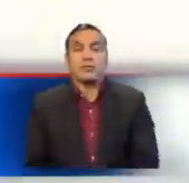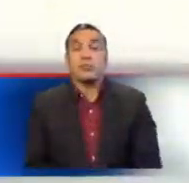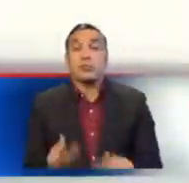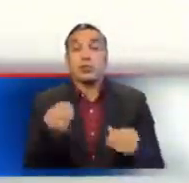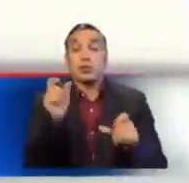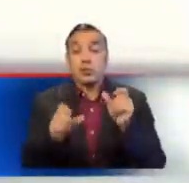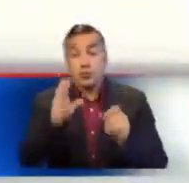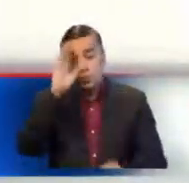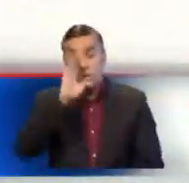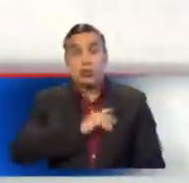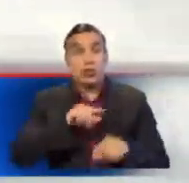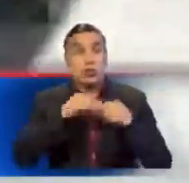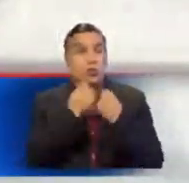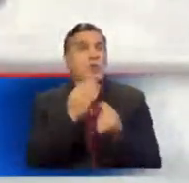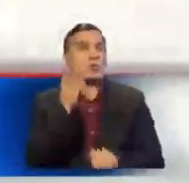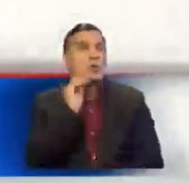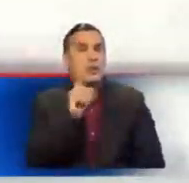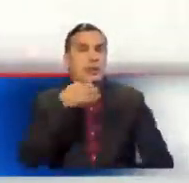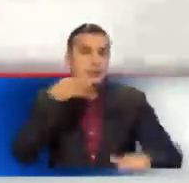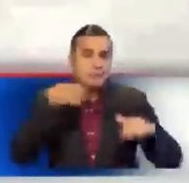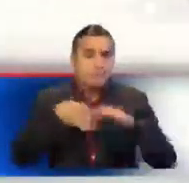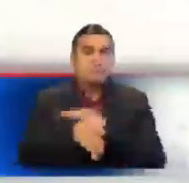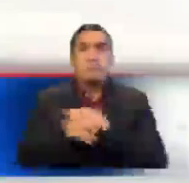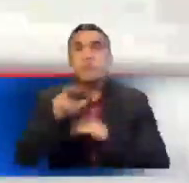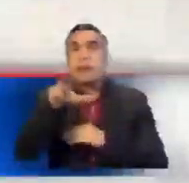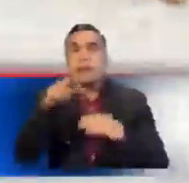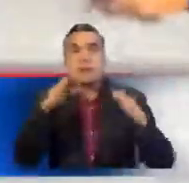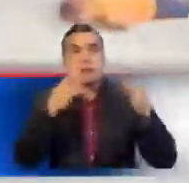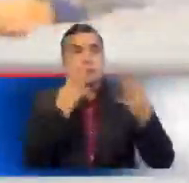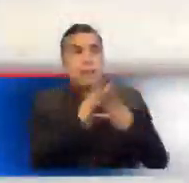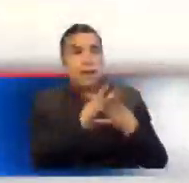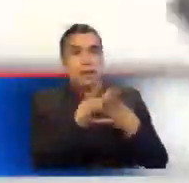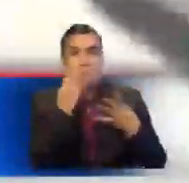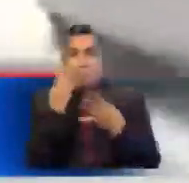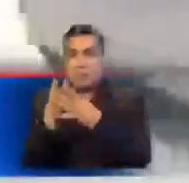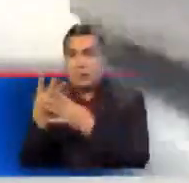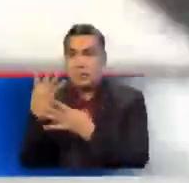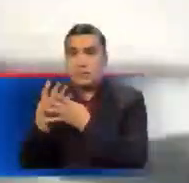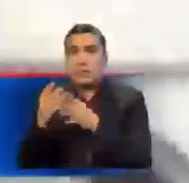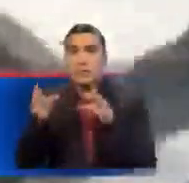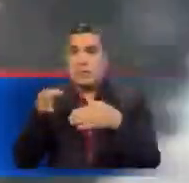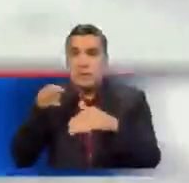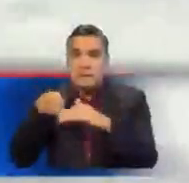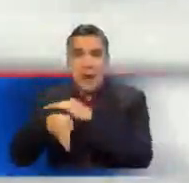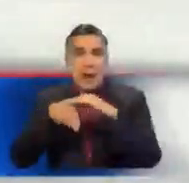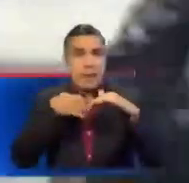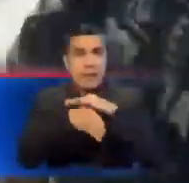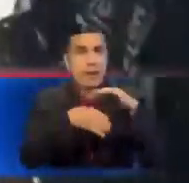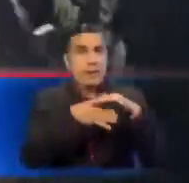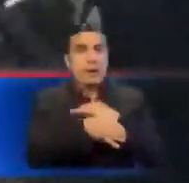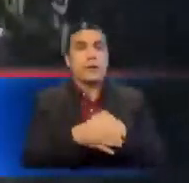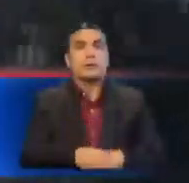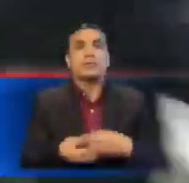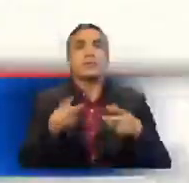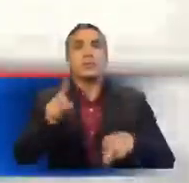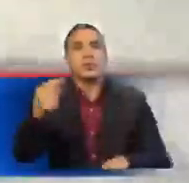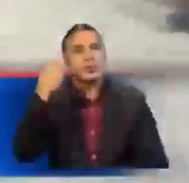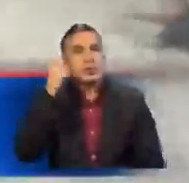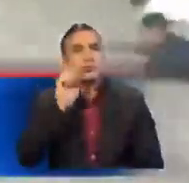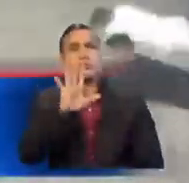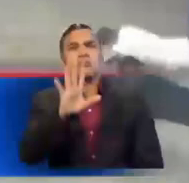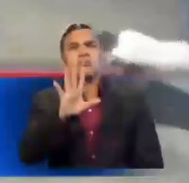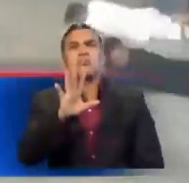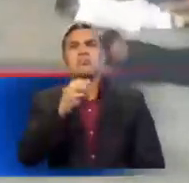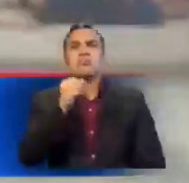cientos de policías de los grupos tácticos ingresaron a las tres cárceles para detener la violencia y desde el gobierno se argumentaba que hubo